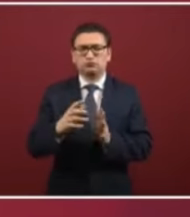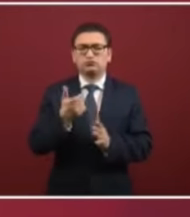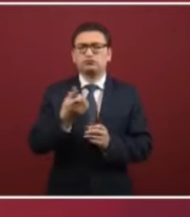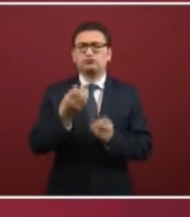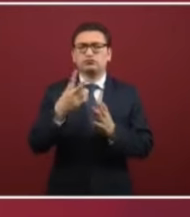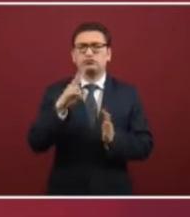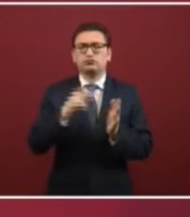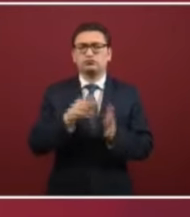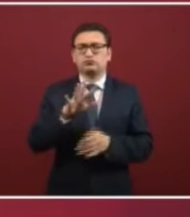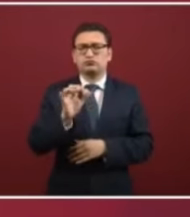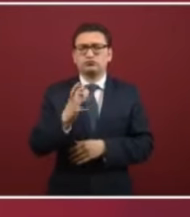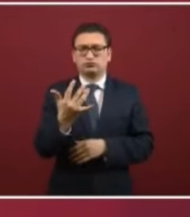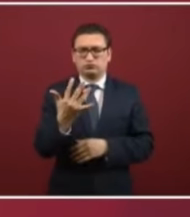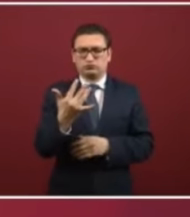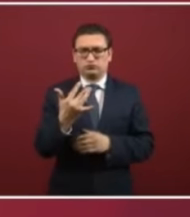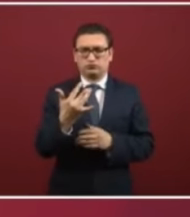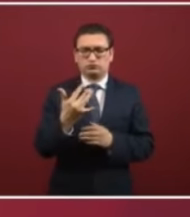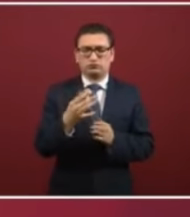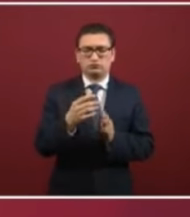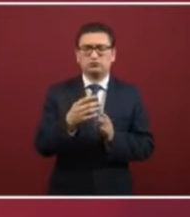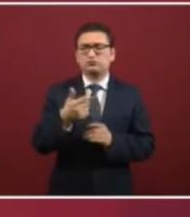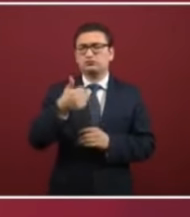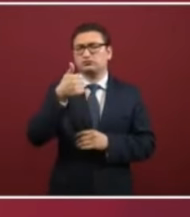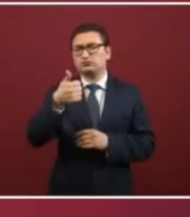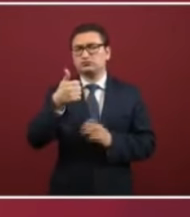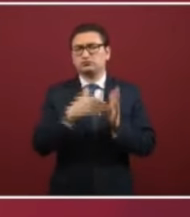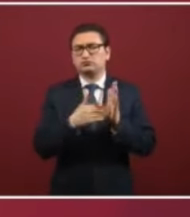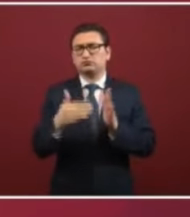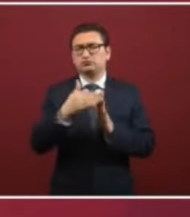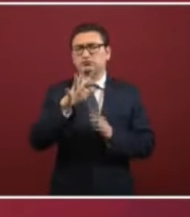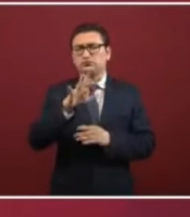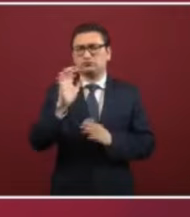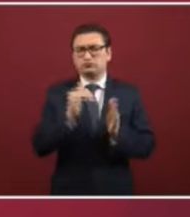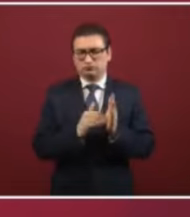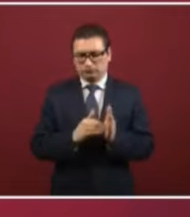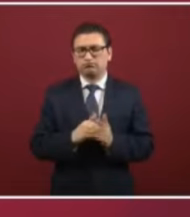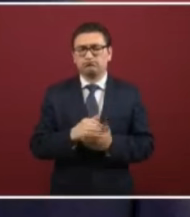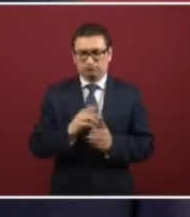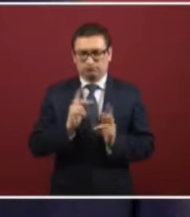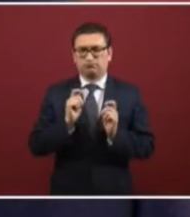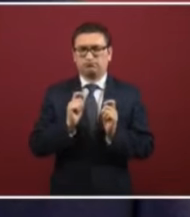pesos, como 6.500.000.